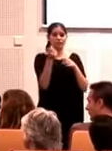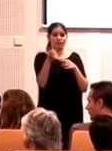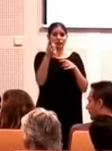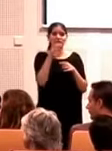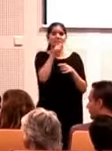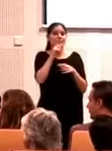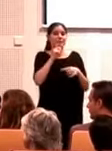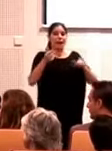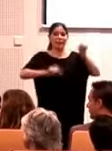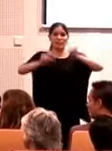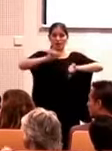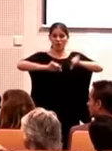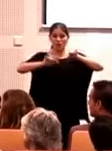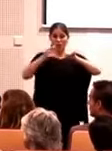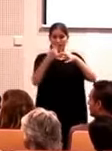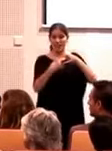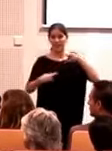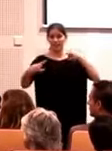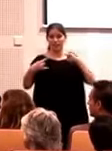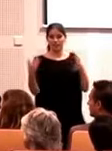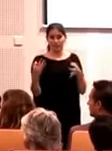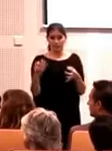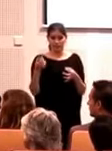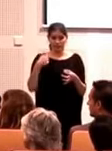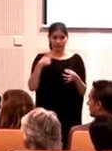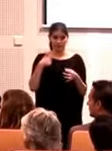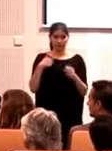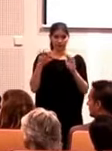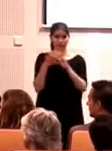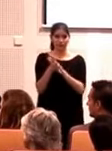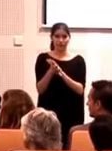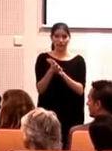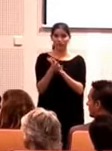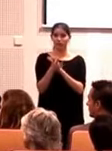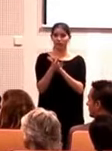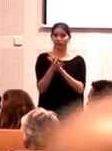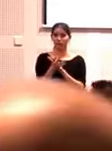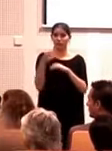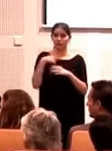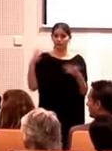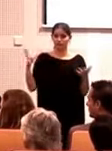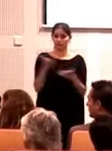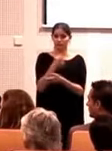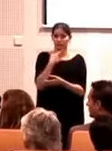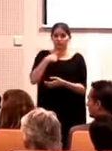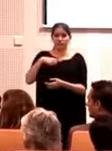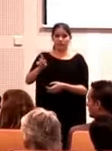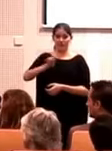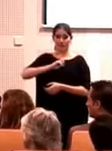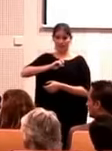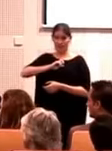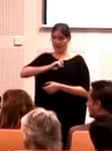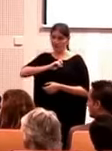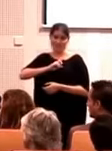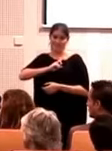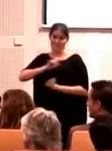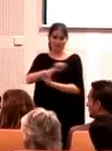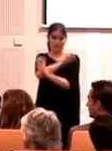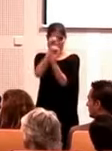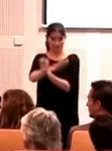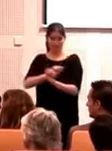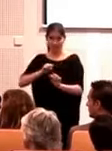no, yo personalmente no puedo pretender que todo el mundo me desee, que todo el mundo me sienta feeling